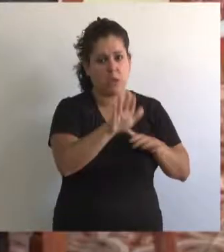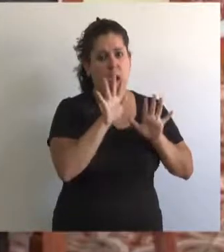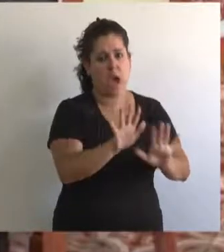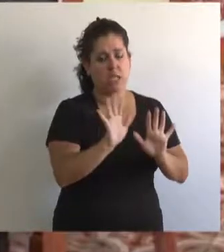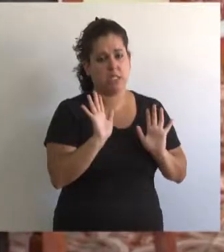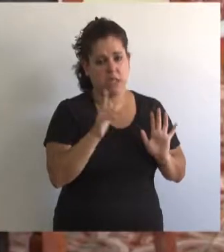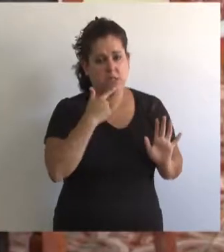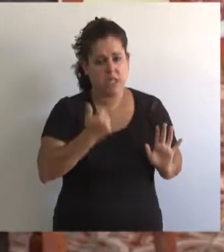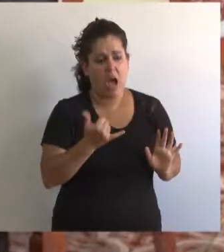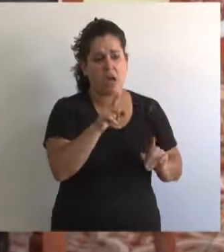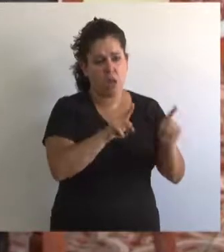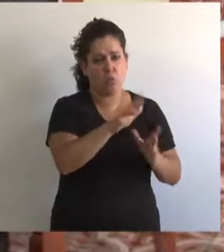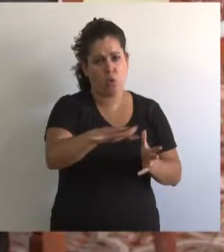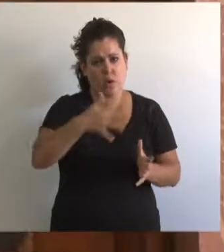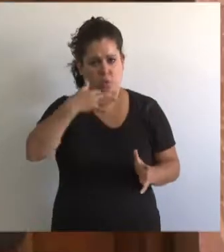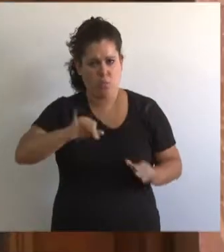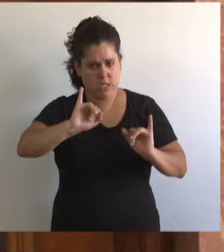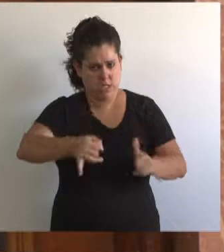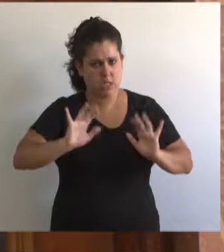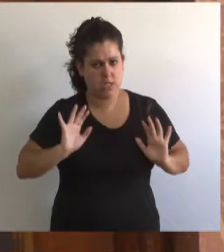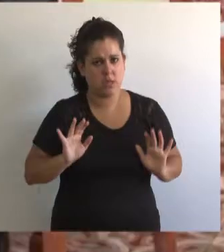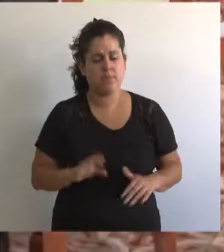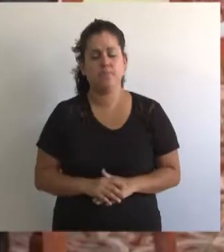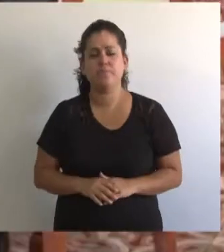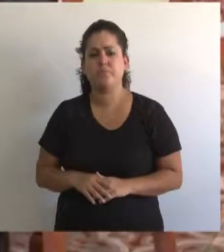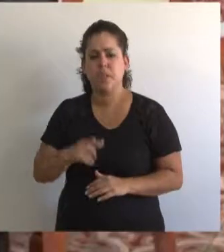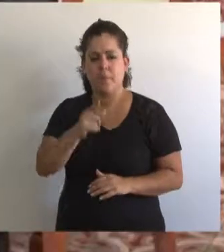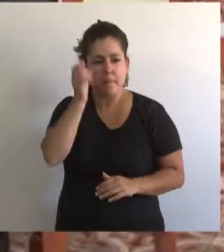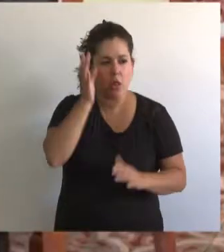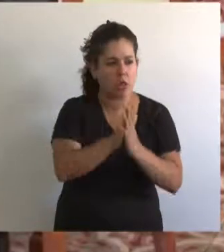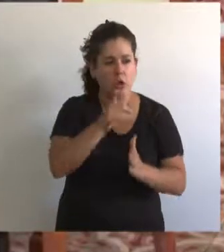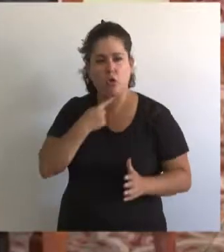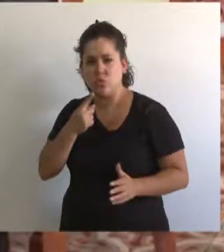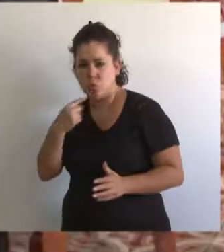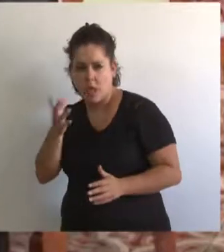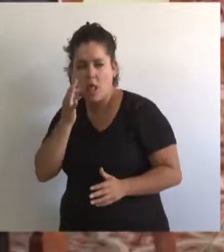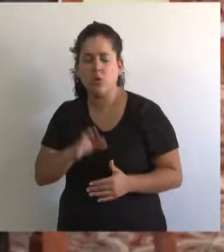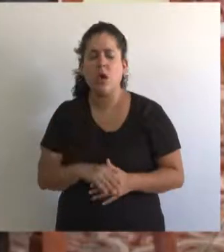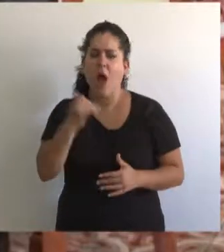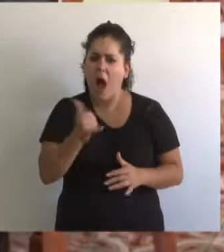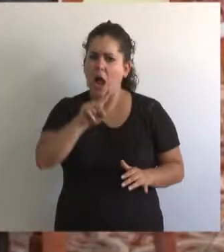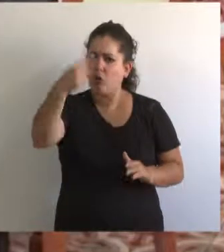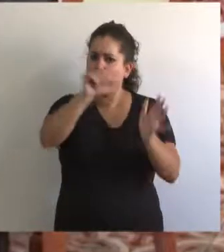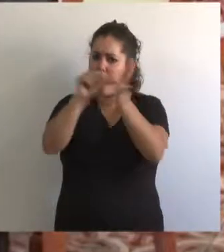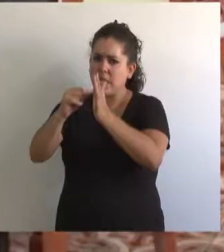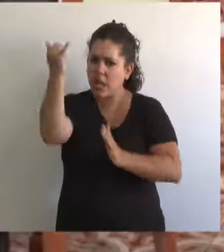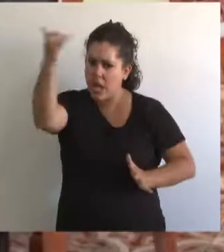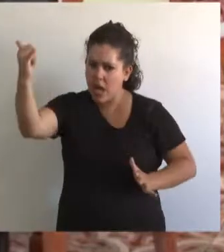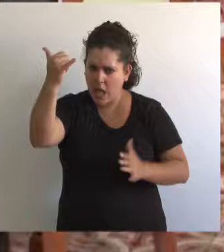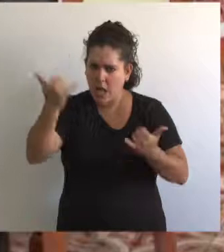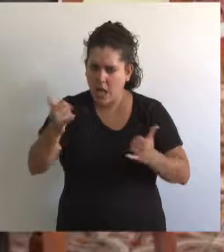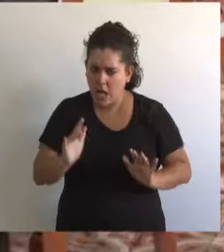Hay jurisprudencia respecto a esto. Quería consultar a la diputada, si me sí, cómo no, Rosario, si existen antecedentes similares en otros